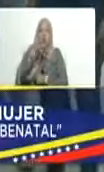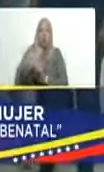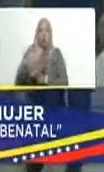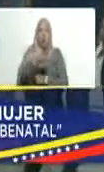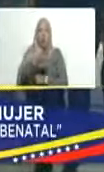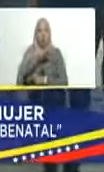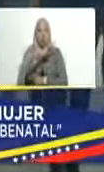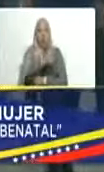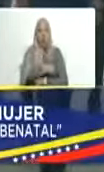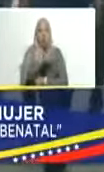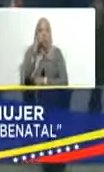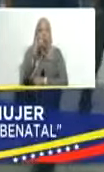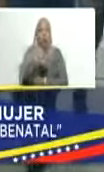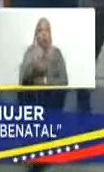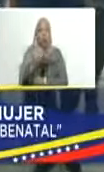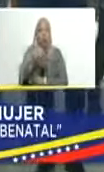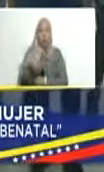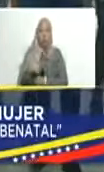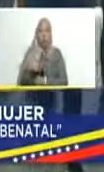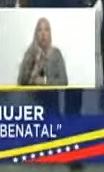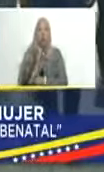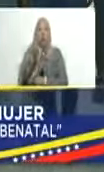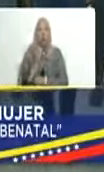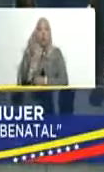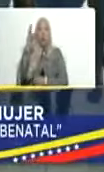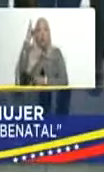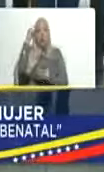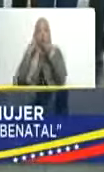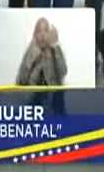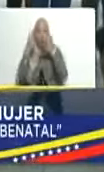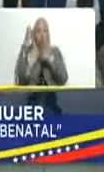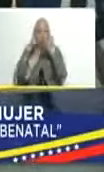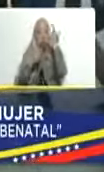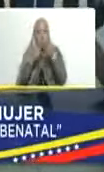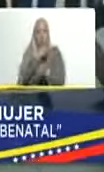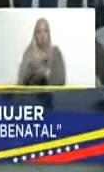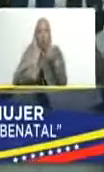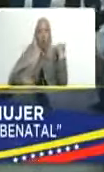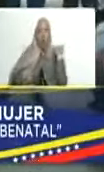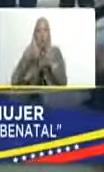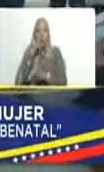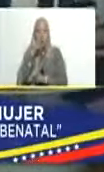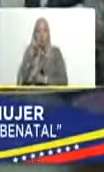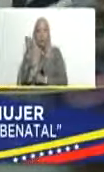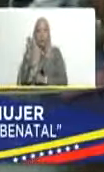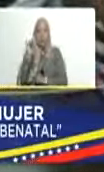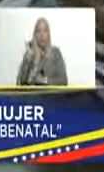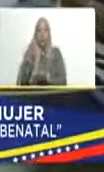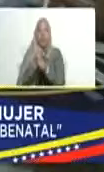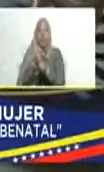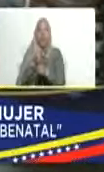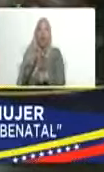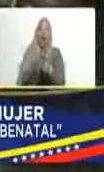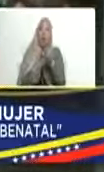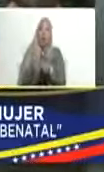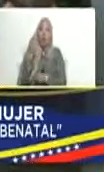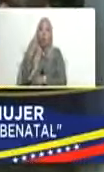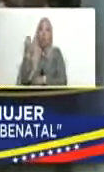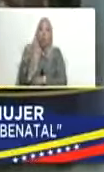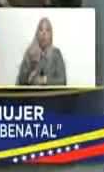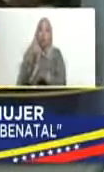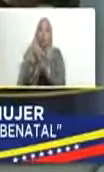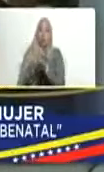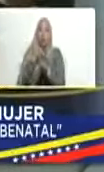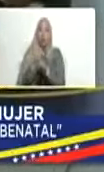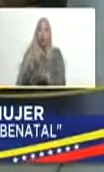Popular organizado, nuestras VCH, nuestras mujeres, presidente, que son, bueno, sin duda alguna, la